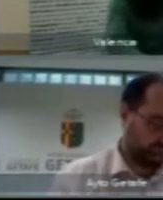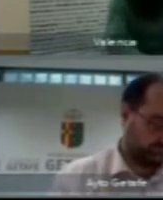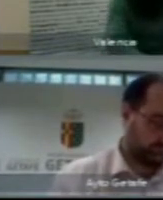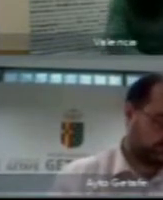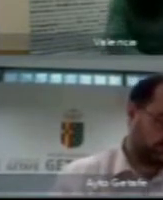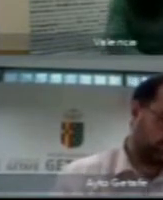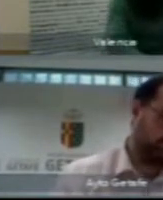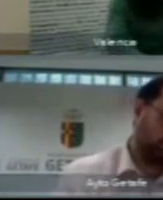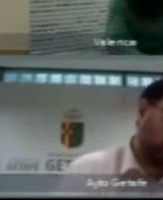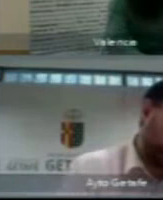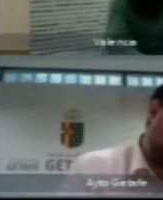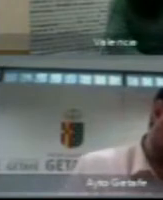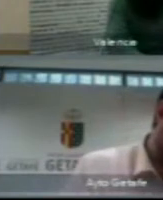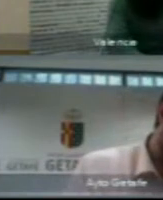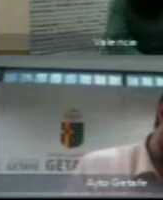Fantástico.